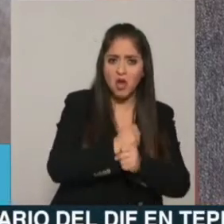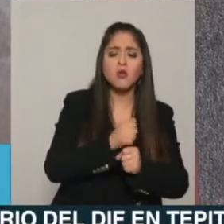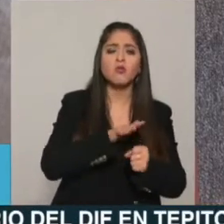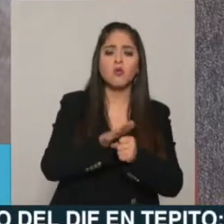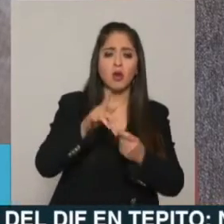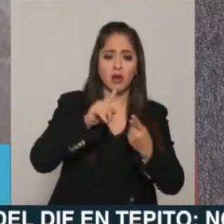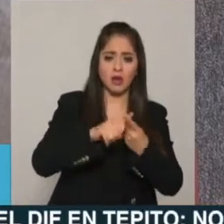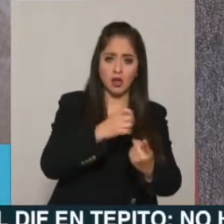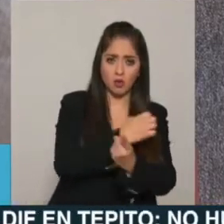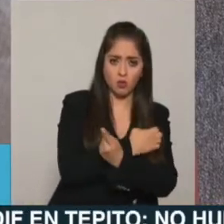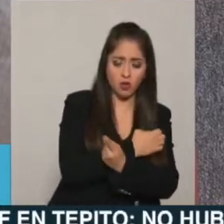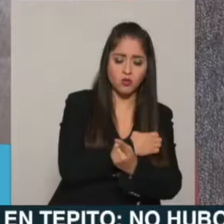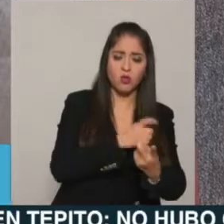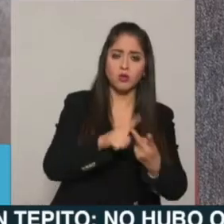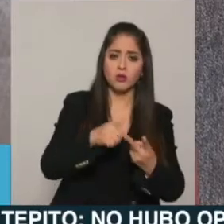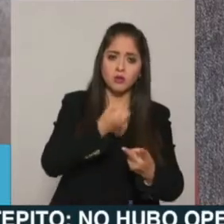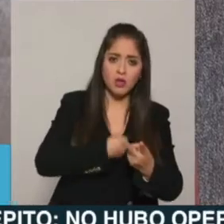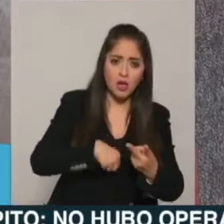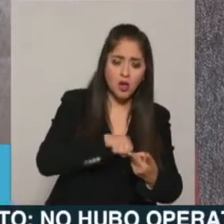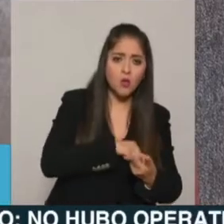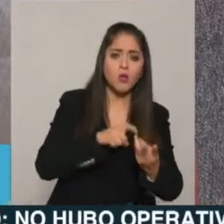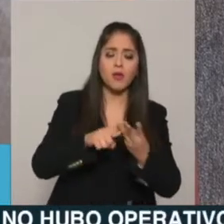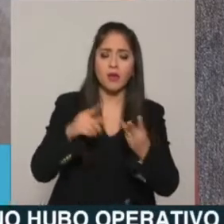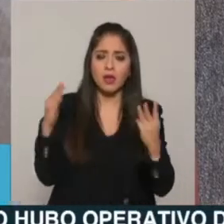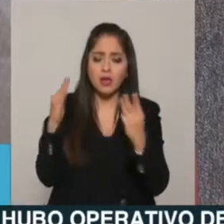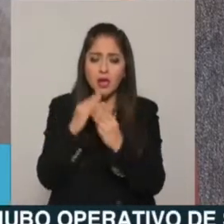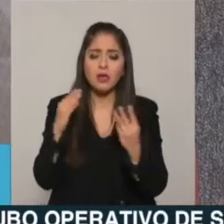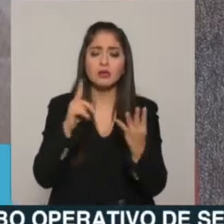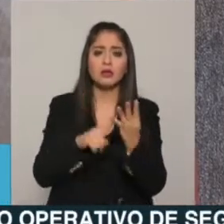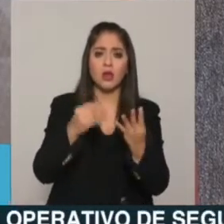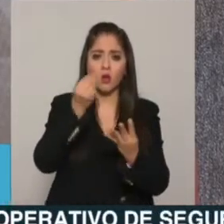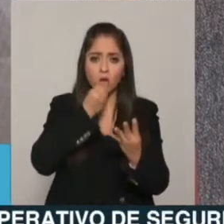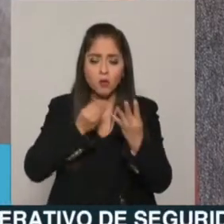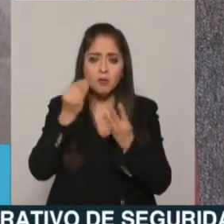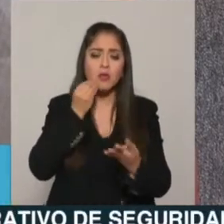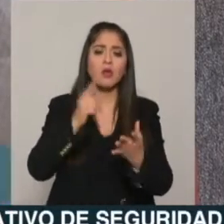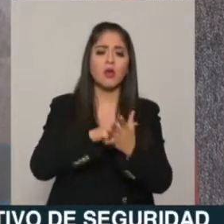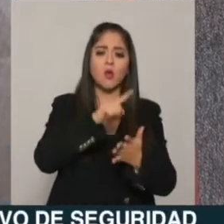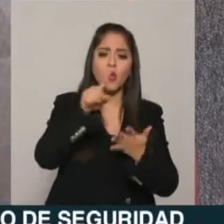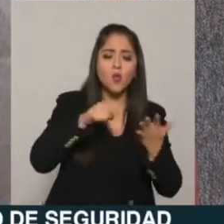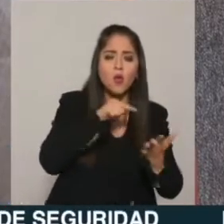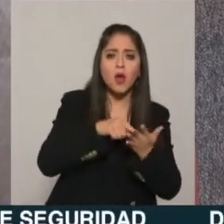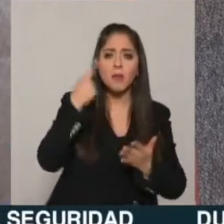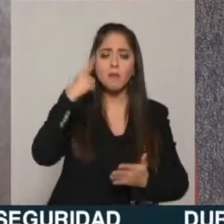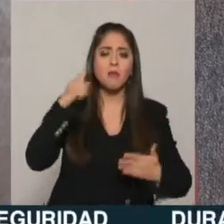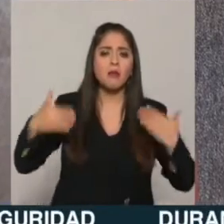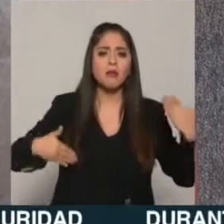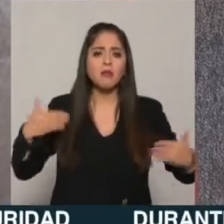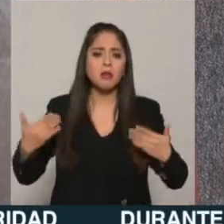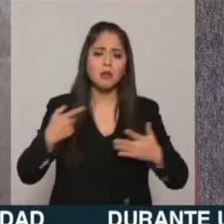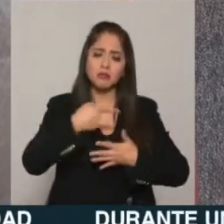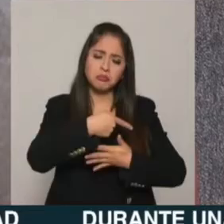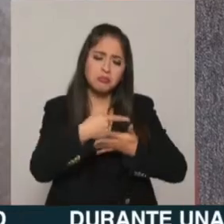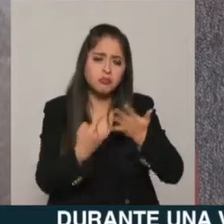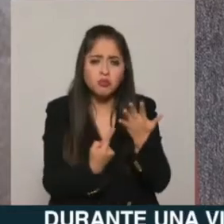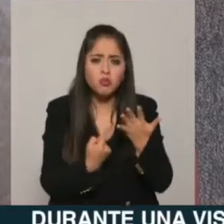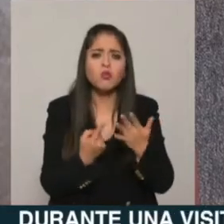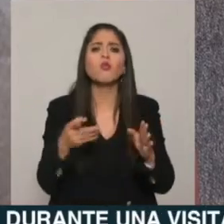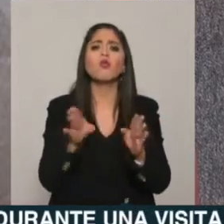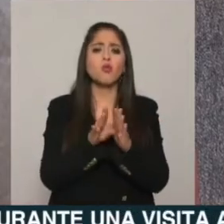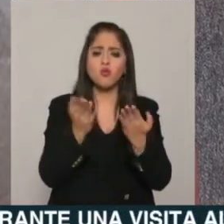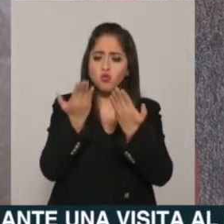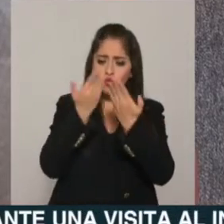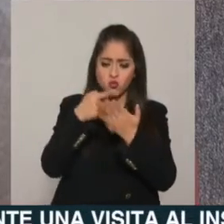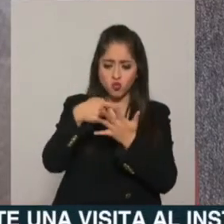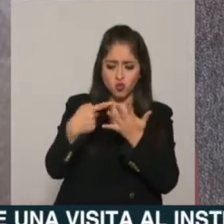educación, como son salud, vivienda, alimentación, esparcimiento, entre otros, ¿cómo puede exigírsele a un adolescente que se